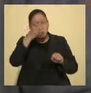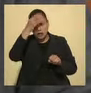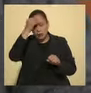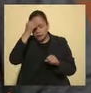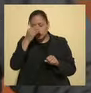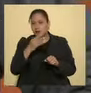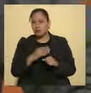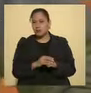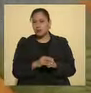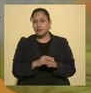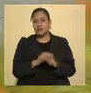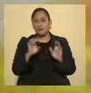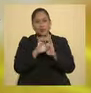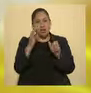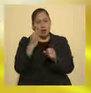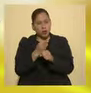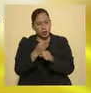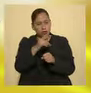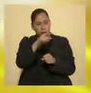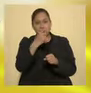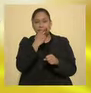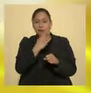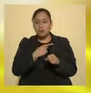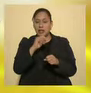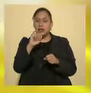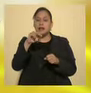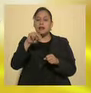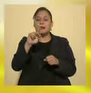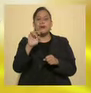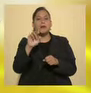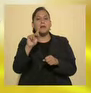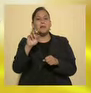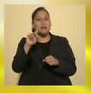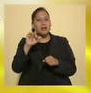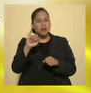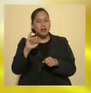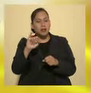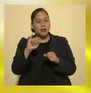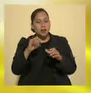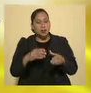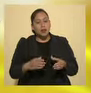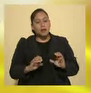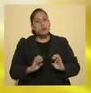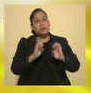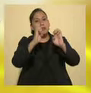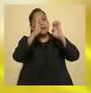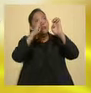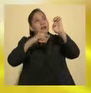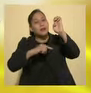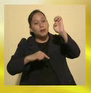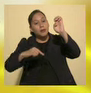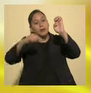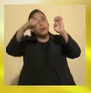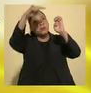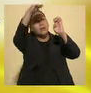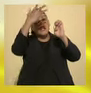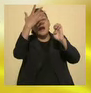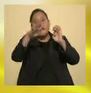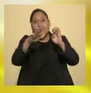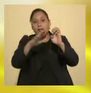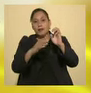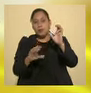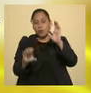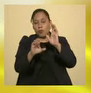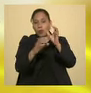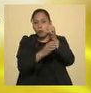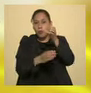enterarnos. Antes de entrar al aire me comentabas que el INDEPEDI se encuentra actualmente en un décimo piso. Exactamente,